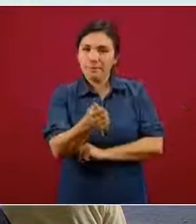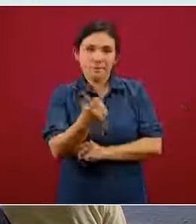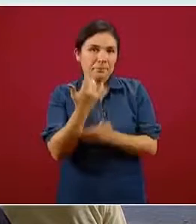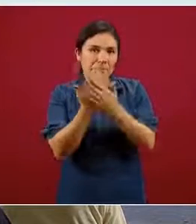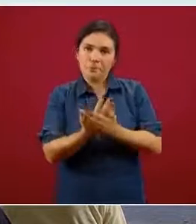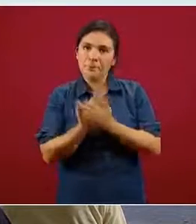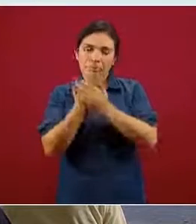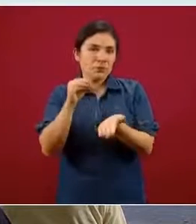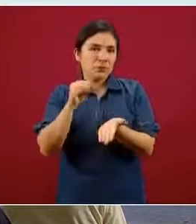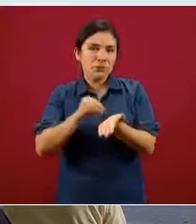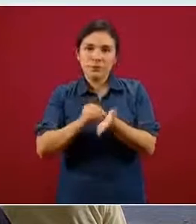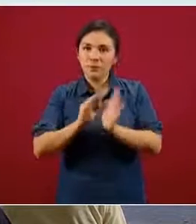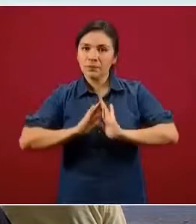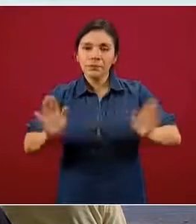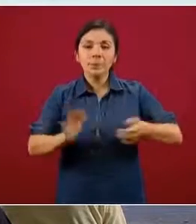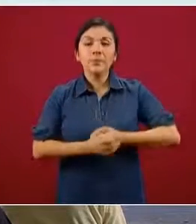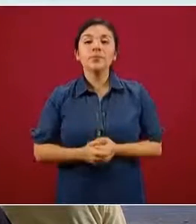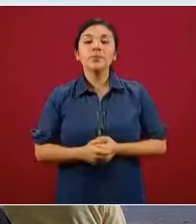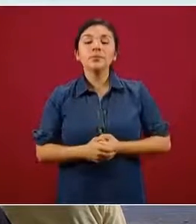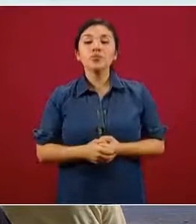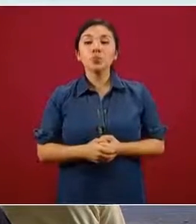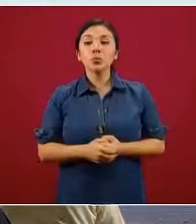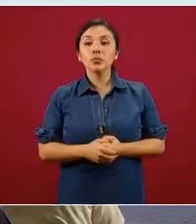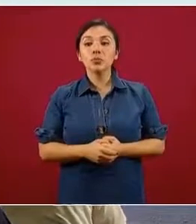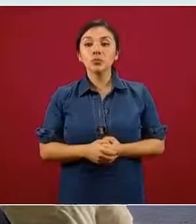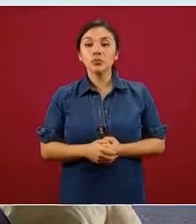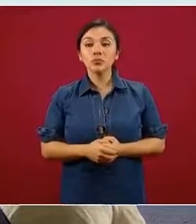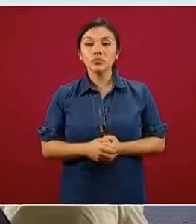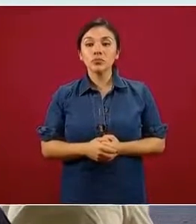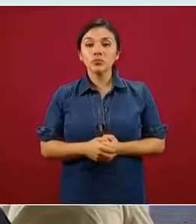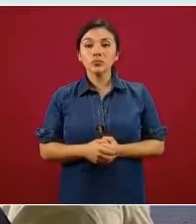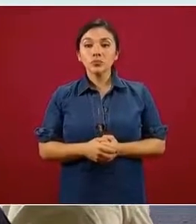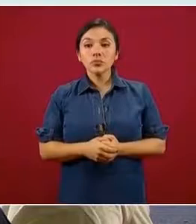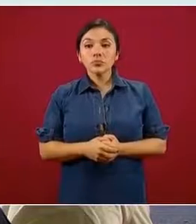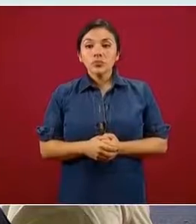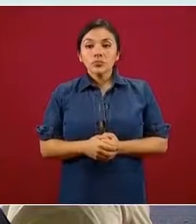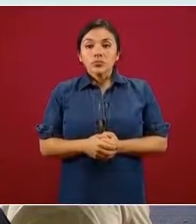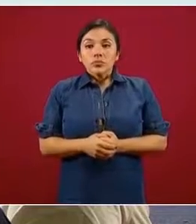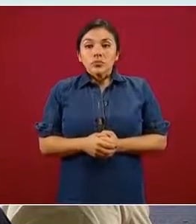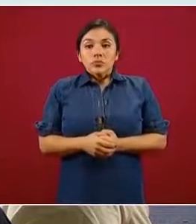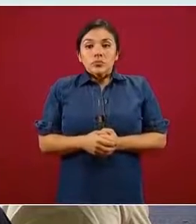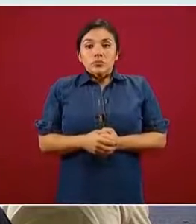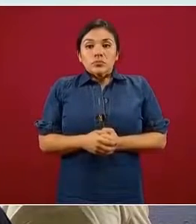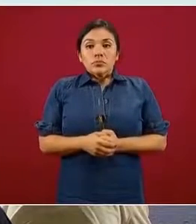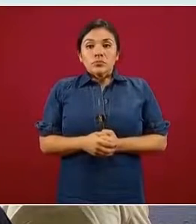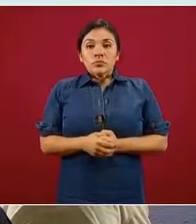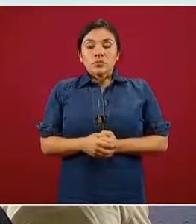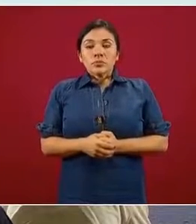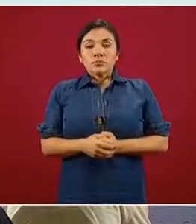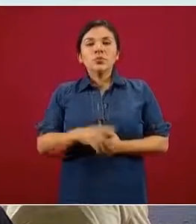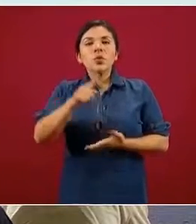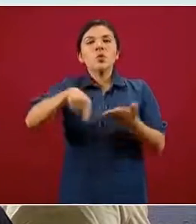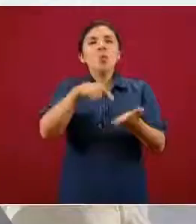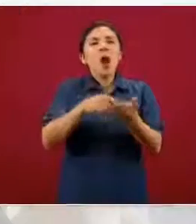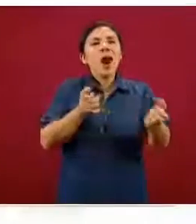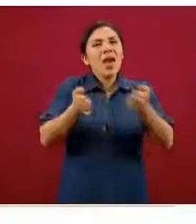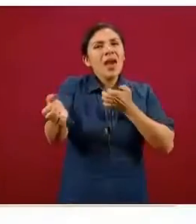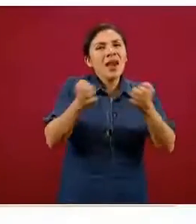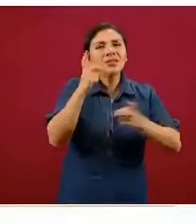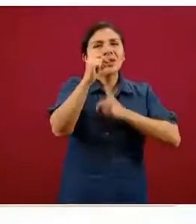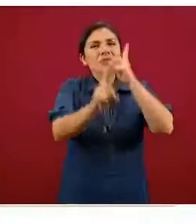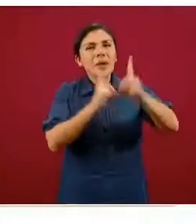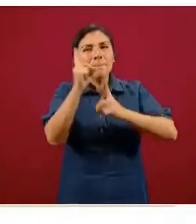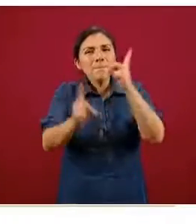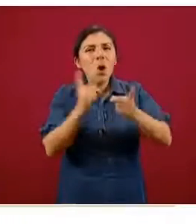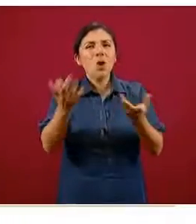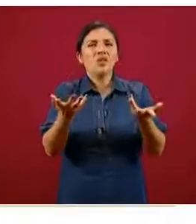Todavía no se puede llevar a cabo esta actividad. Veamos la siguiente diapositiva. Aquí tenemos los gimnasios, los